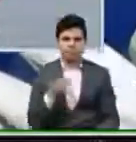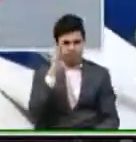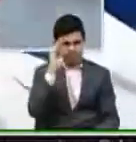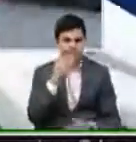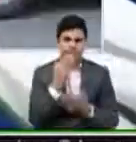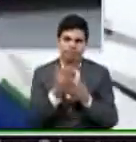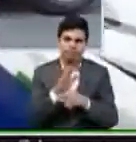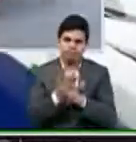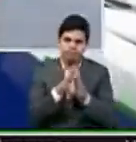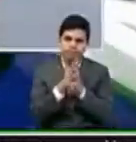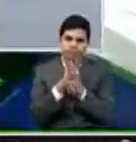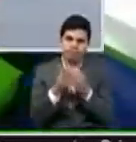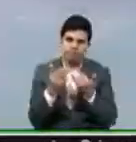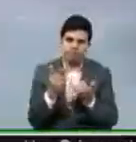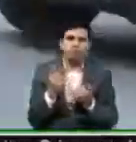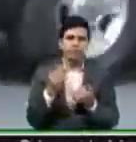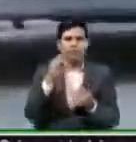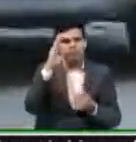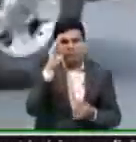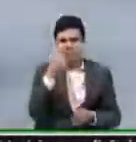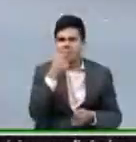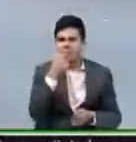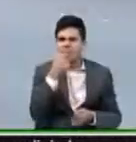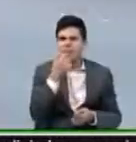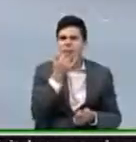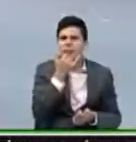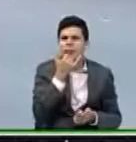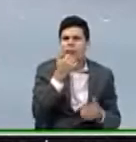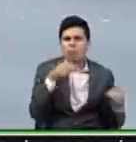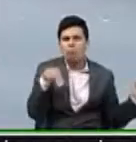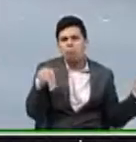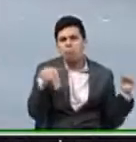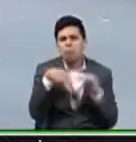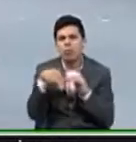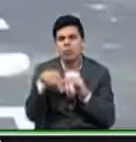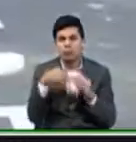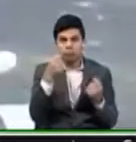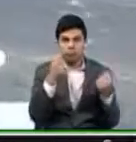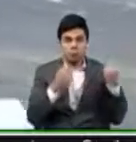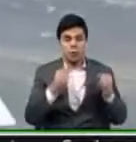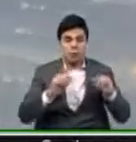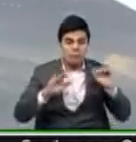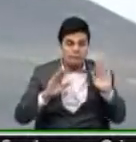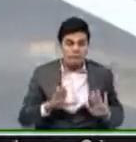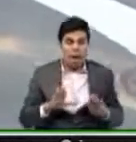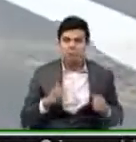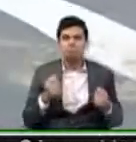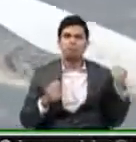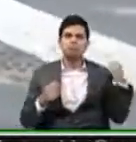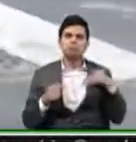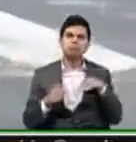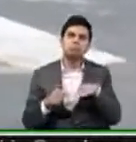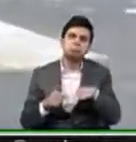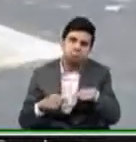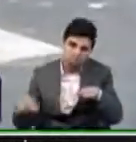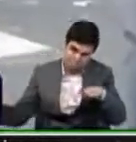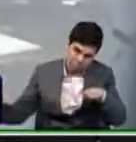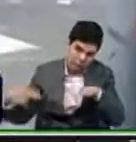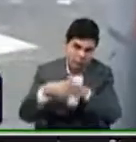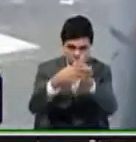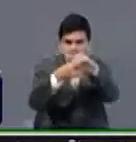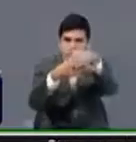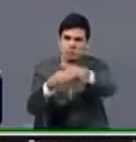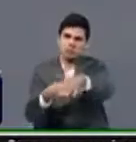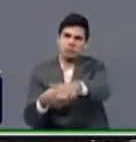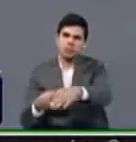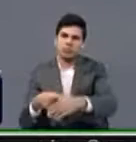tarde. Si la hipótesis que mantienen las autoridades de tránsito es la siguiente, al parecer el conductor del camión habría omitido el pare de aquí de este sector de San Alonso. Fue